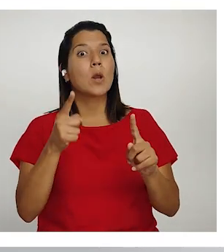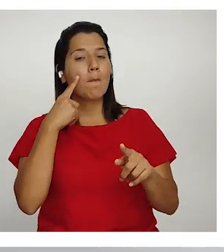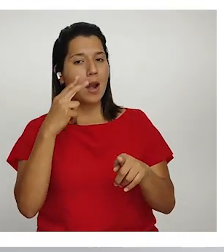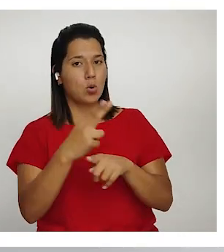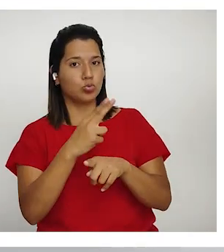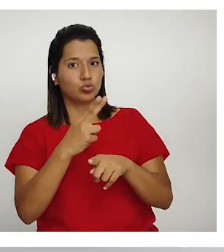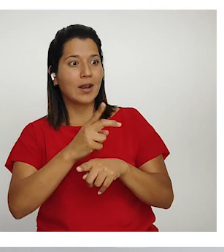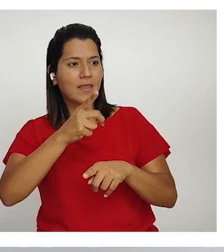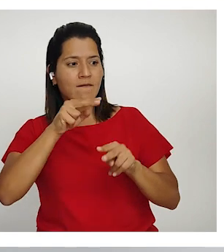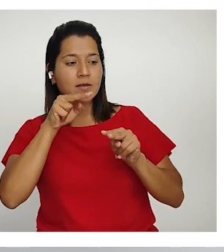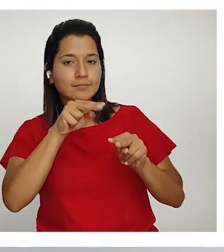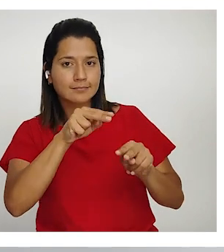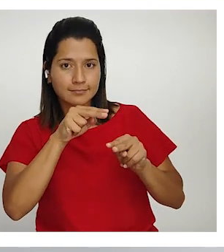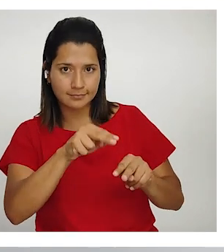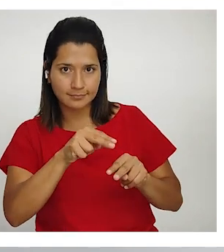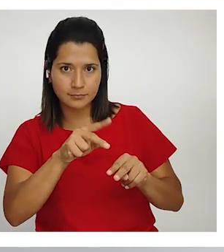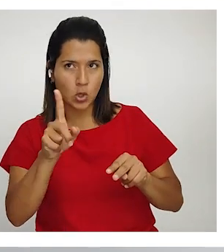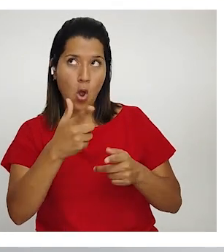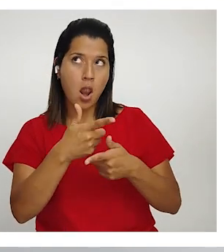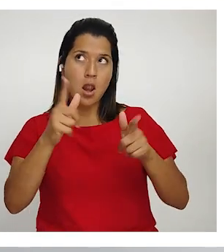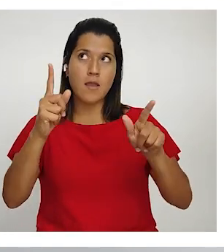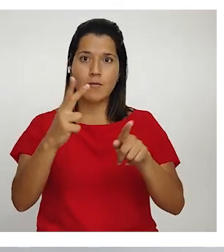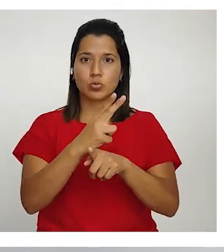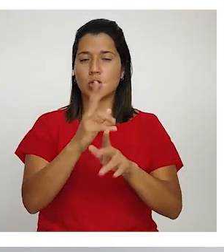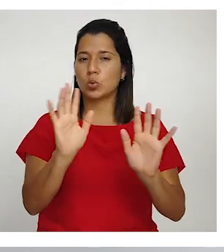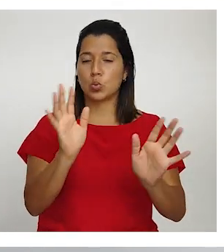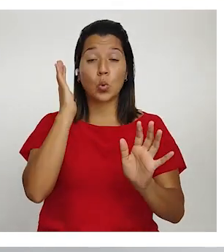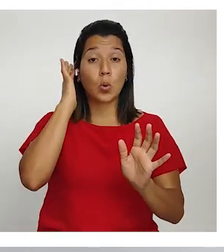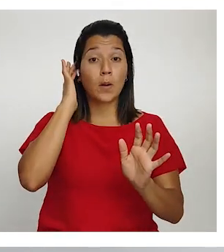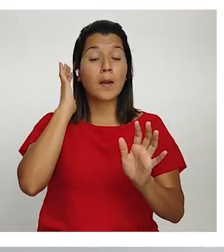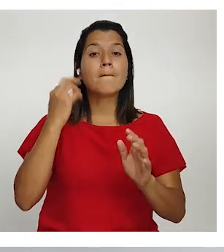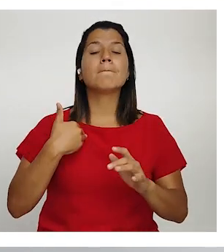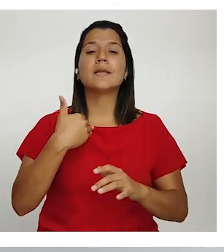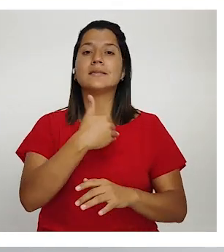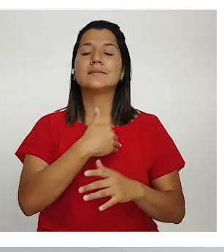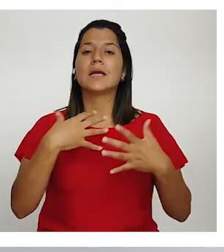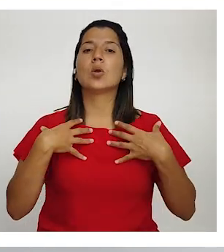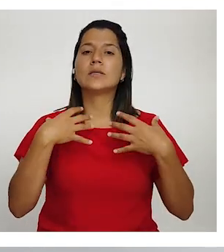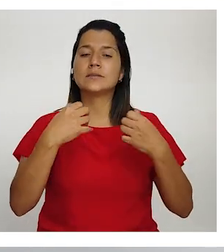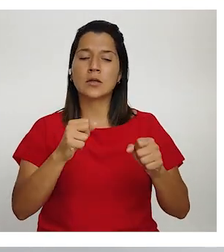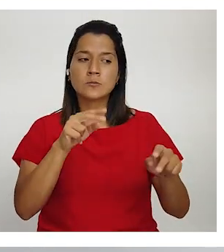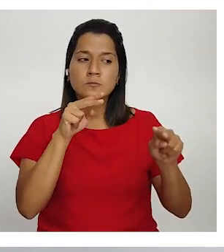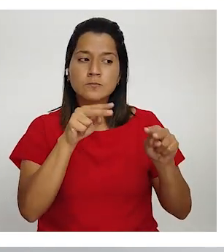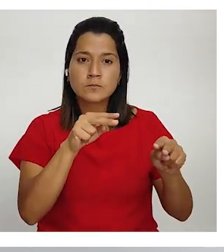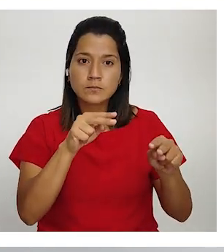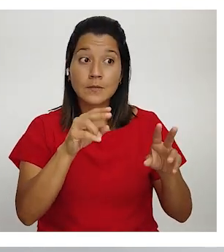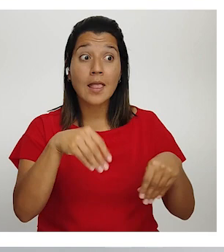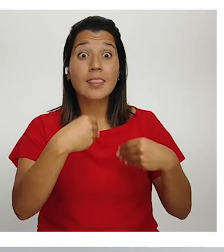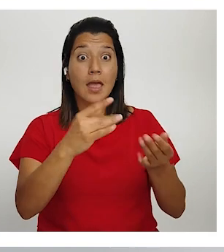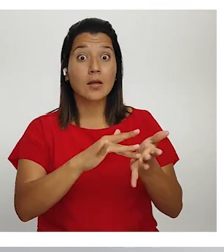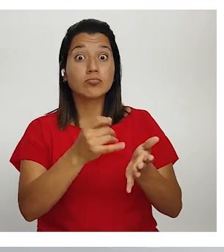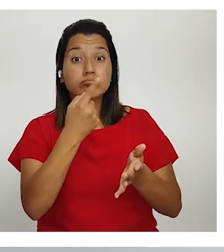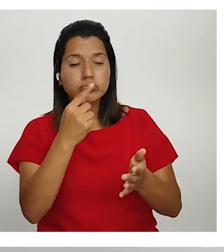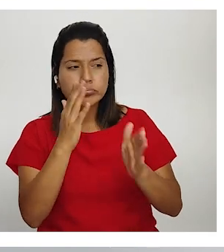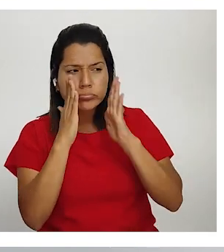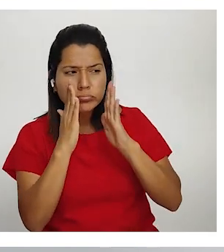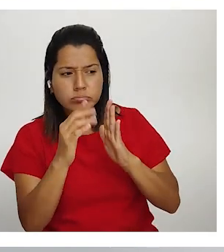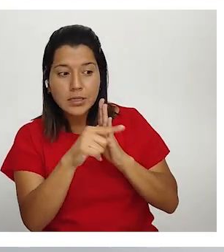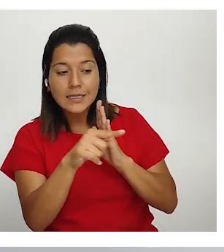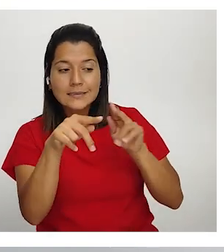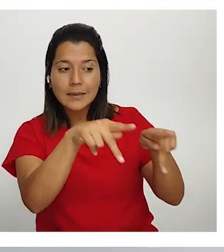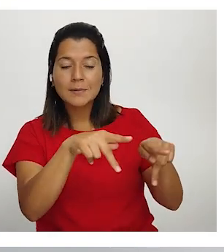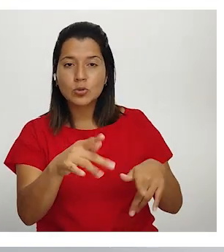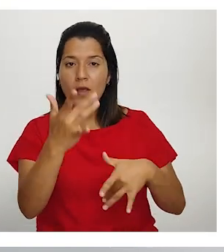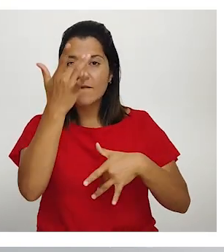supervisado. Entonces, Ministerio de Salud da de cerca el tratamiento y el seguimiento a estos pacientes que salen